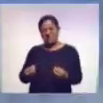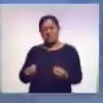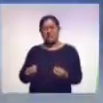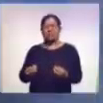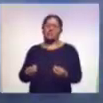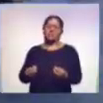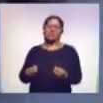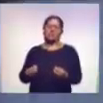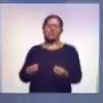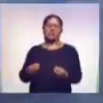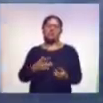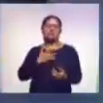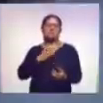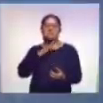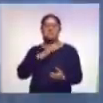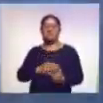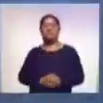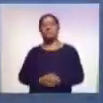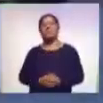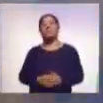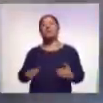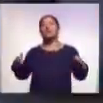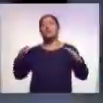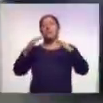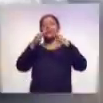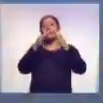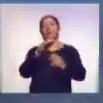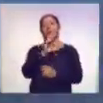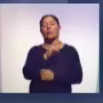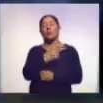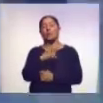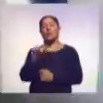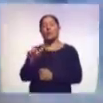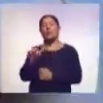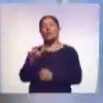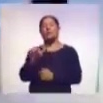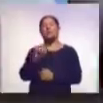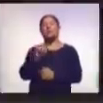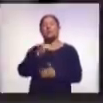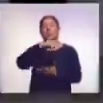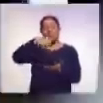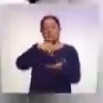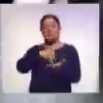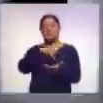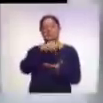El número de víctimas mortales por la erupción del volcán Wakari, una isla remota en el noreste de Nueva Zelanda, se elevó a